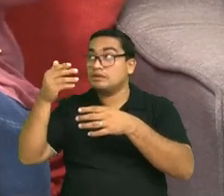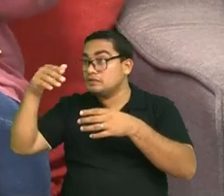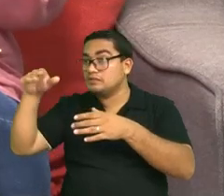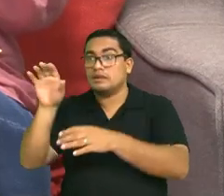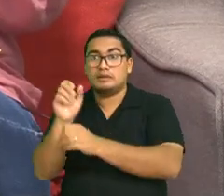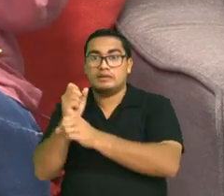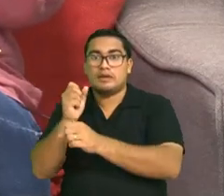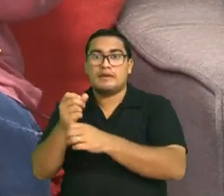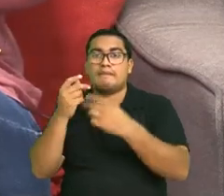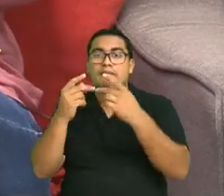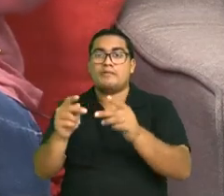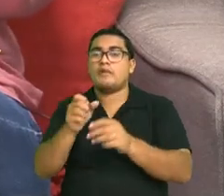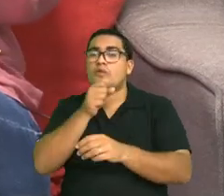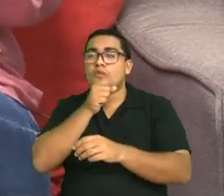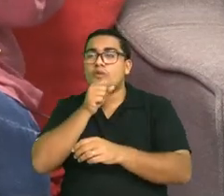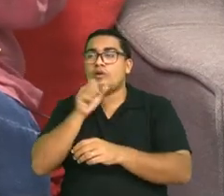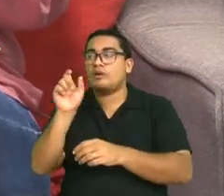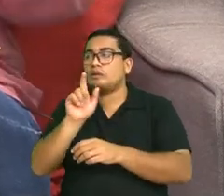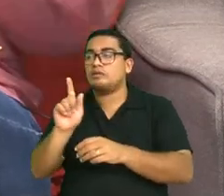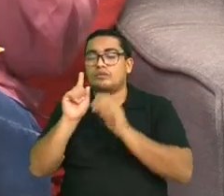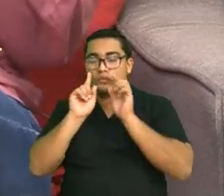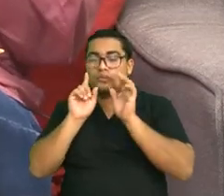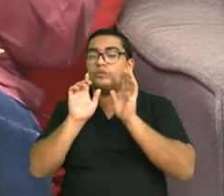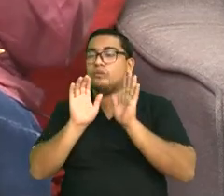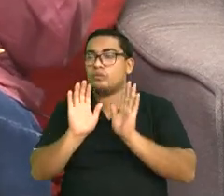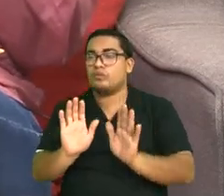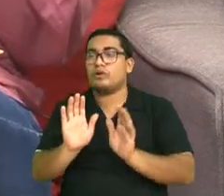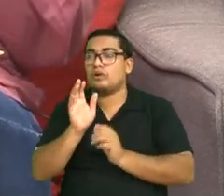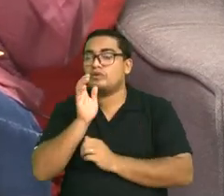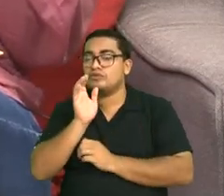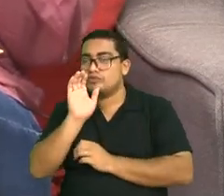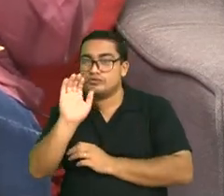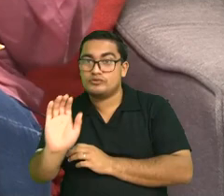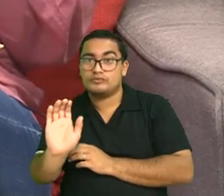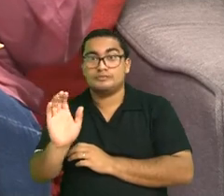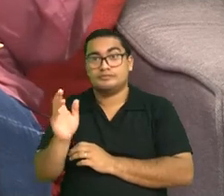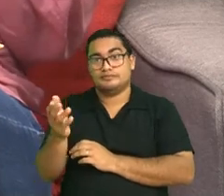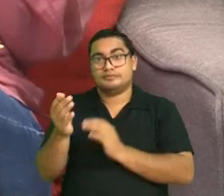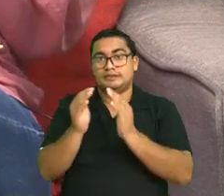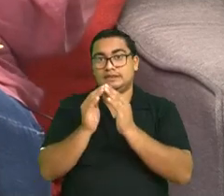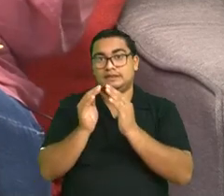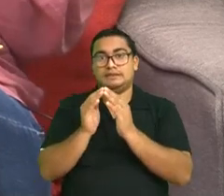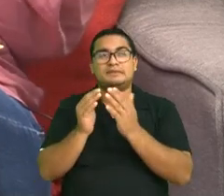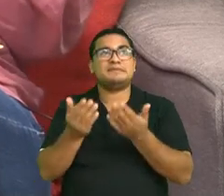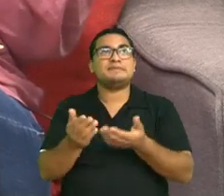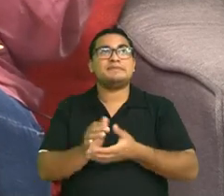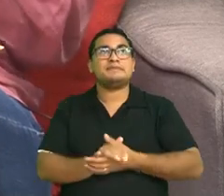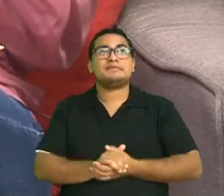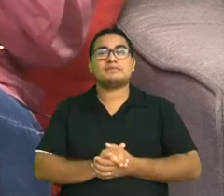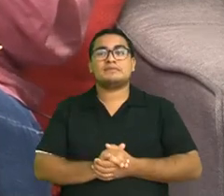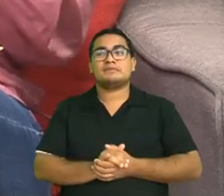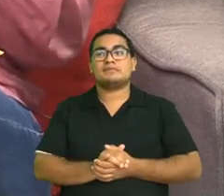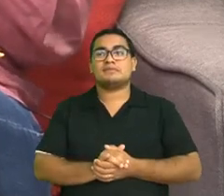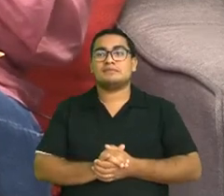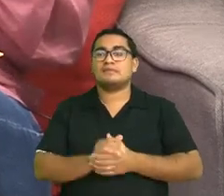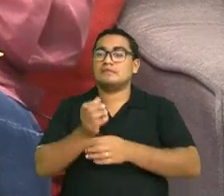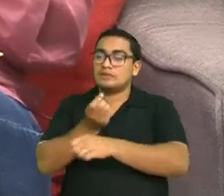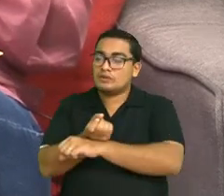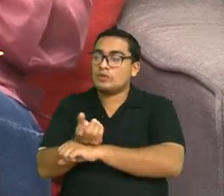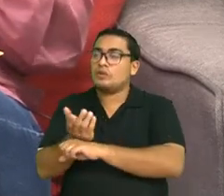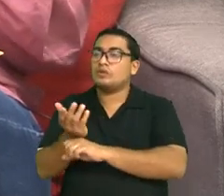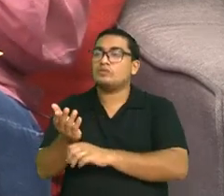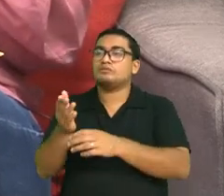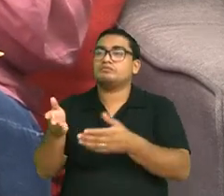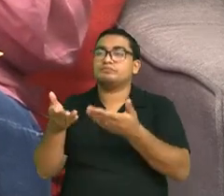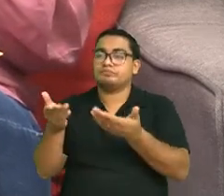abuelita, es la tía la que queda al cuido de los, exactamente, de los niños. Entonces es a ellos darle las